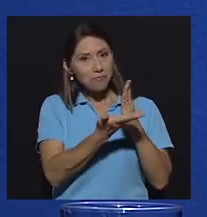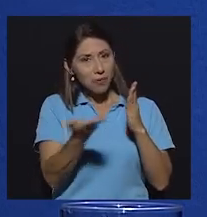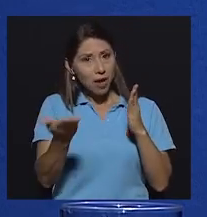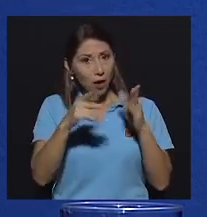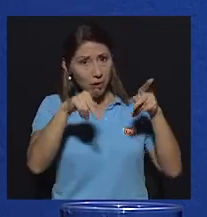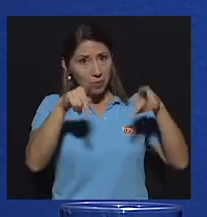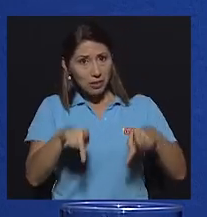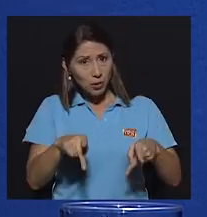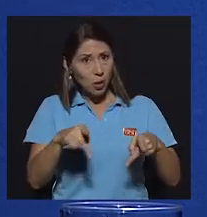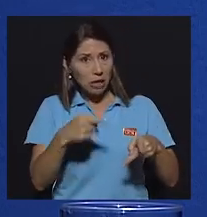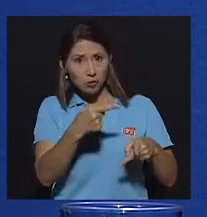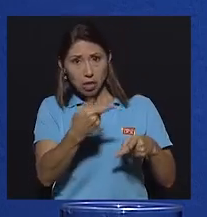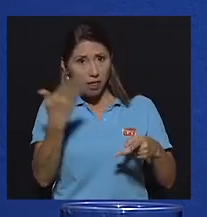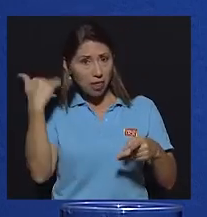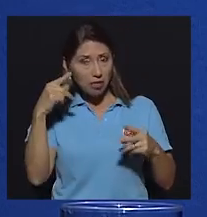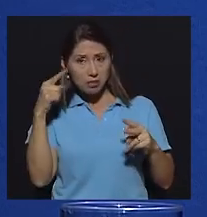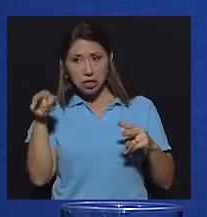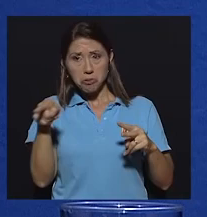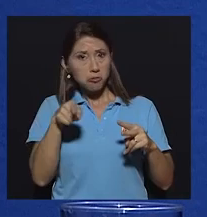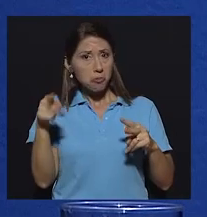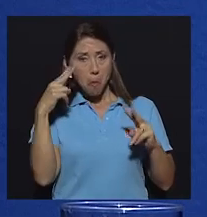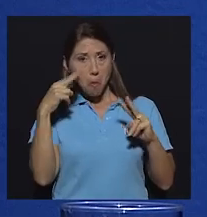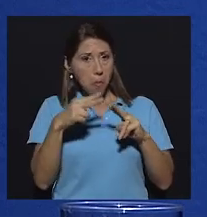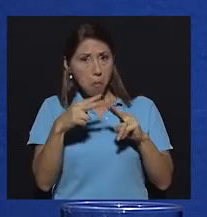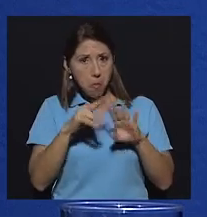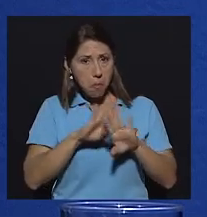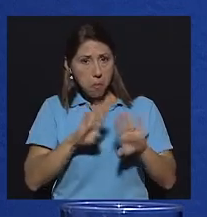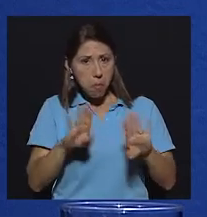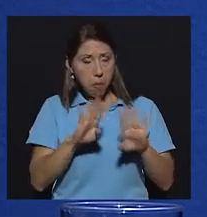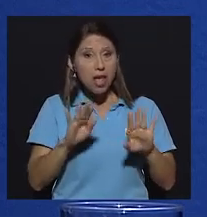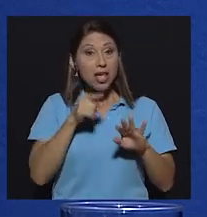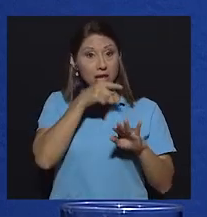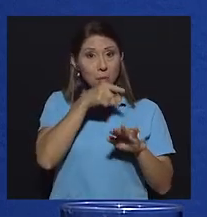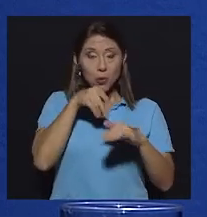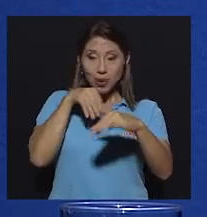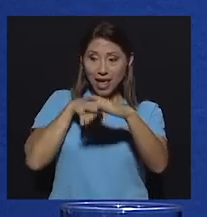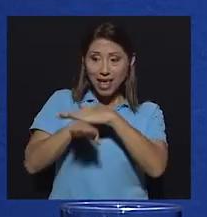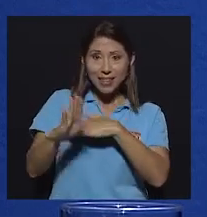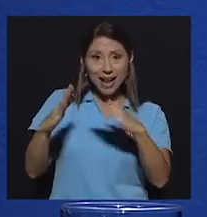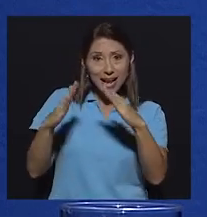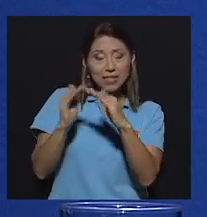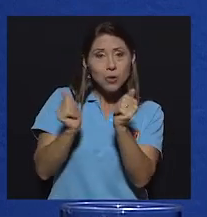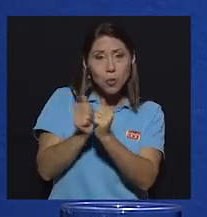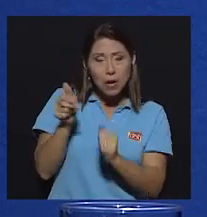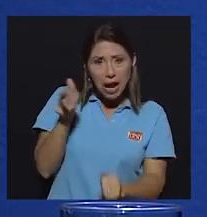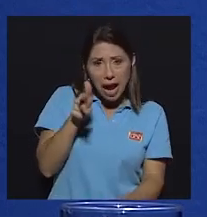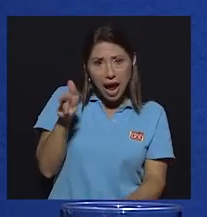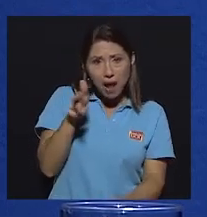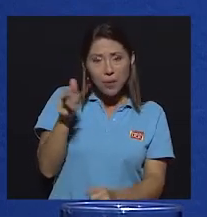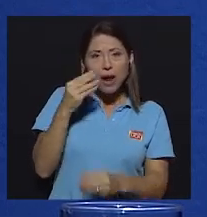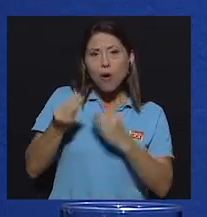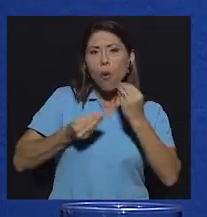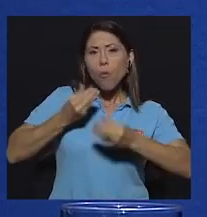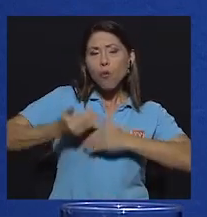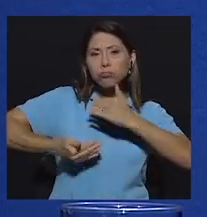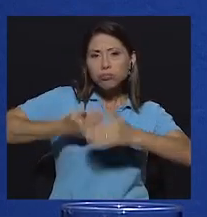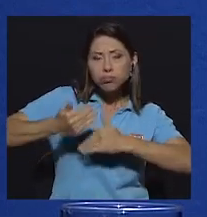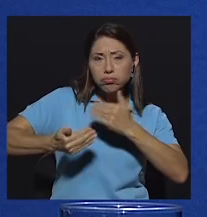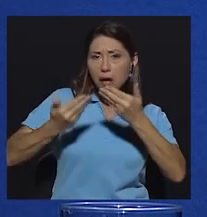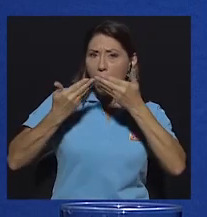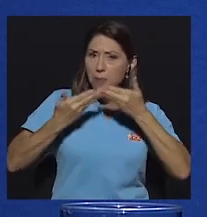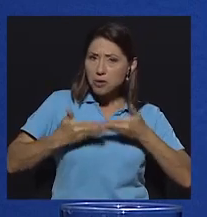hasta ese momento no era conocida, que ingrese con una cámara. ¿Cómo se dio ese proceso, esa apertura?